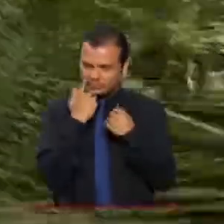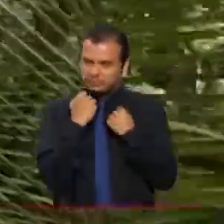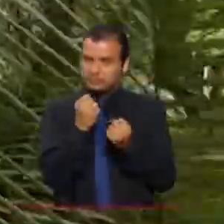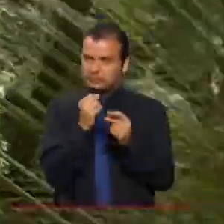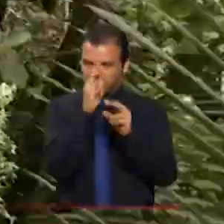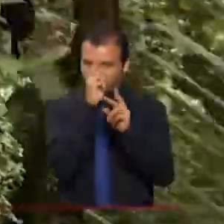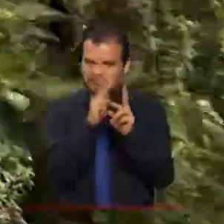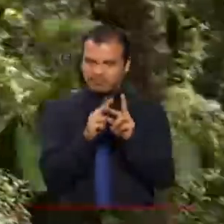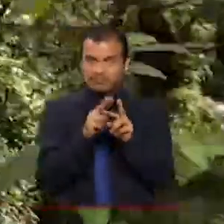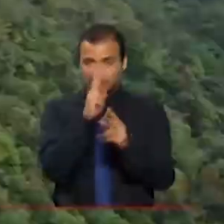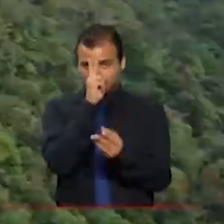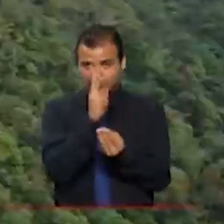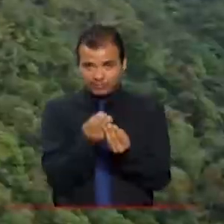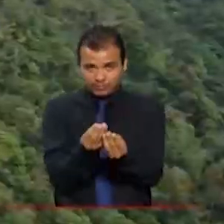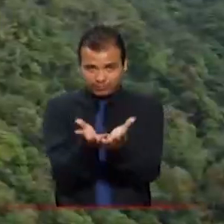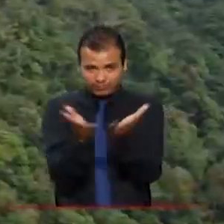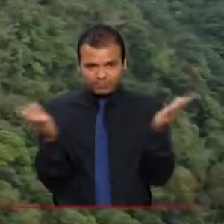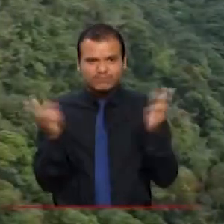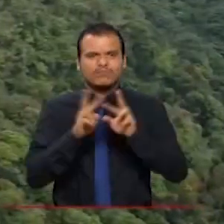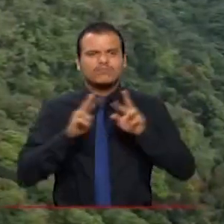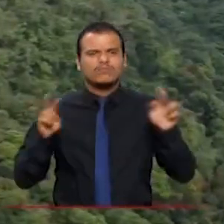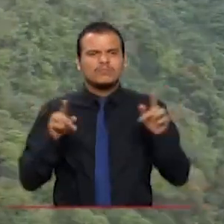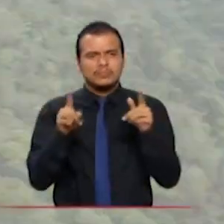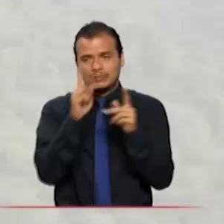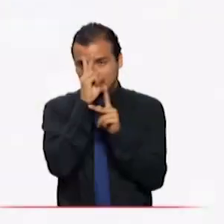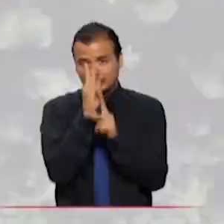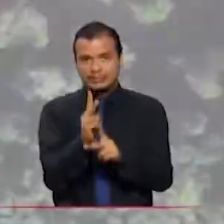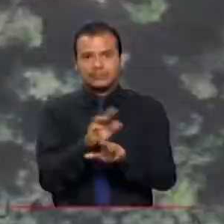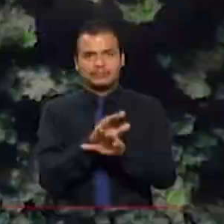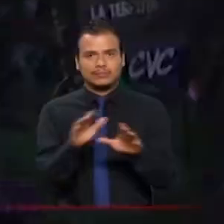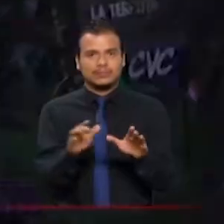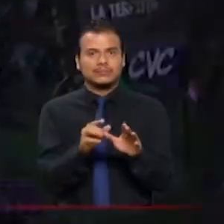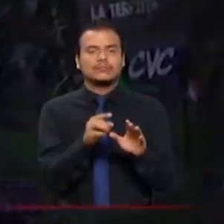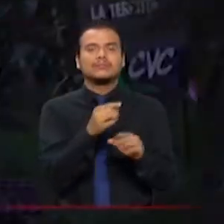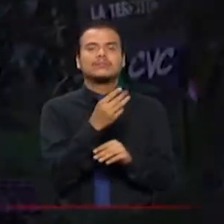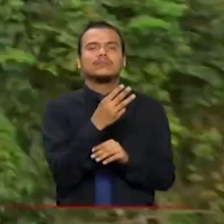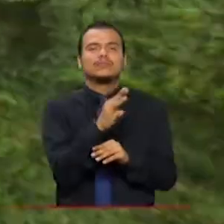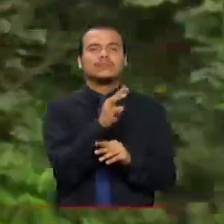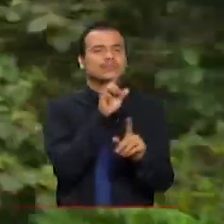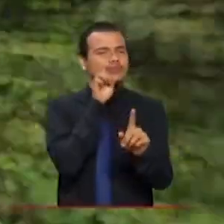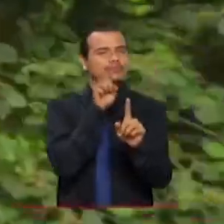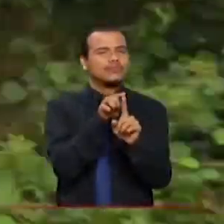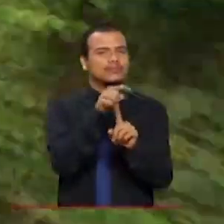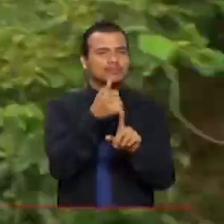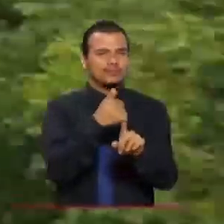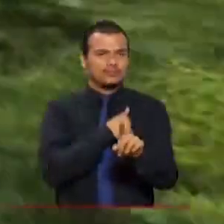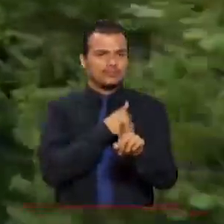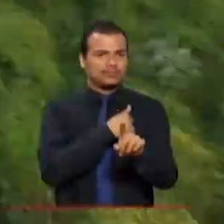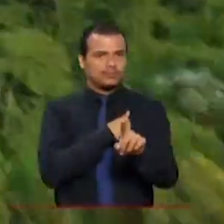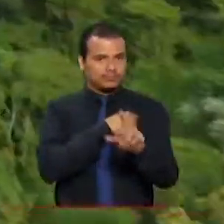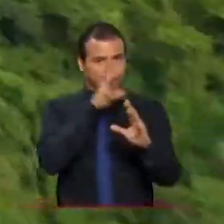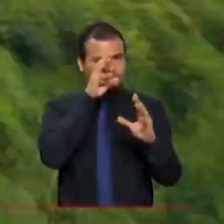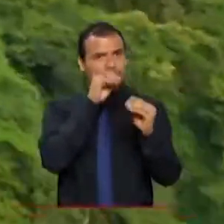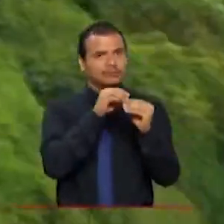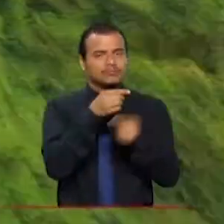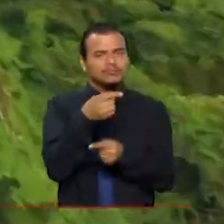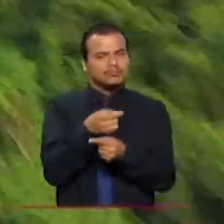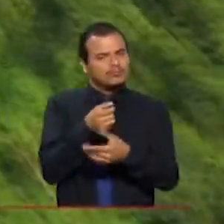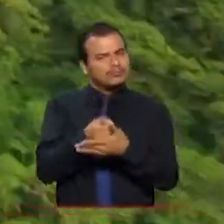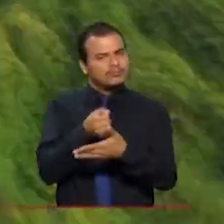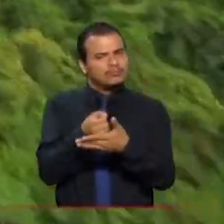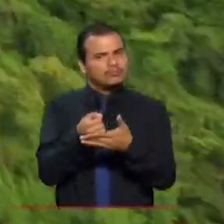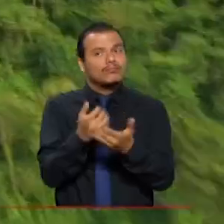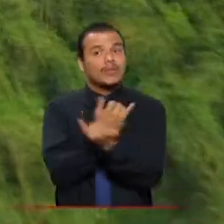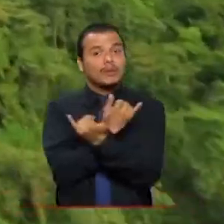que se analizarán en la COP16. 13 de las 23 metas del marco Global Commit Montreal se están impulsando con fuerza en una